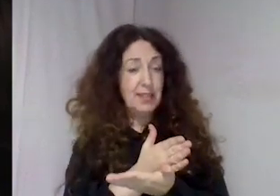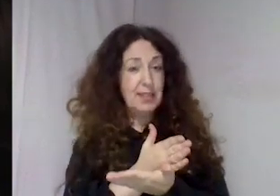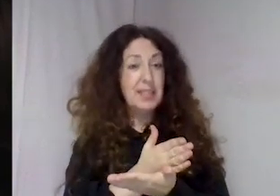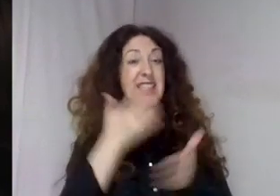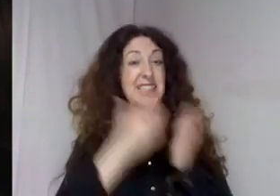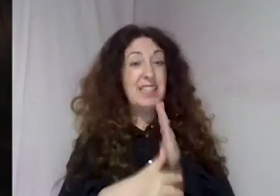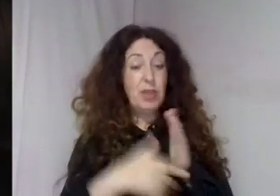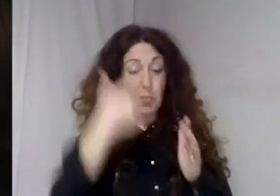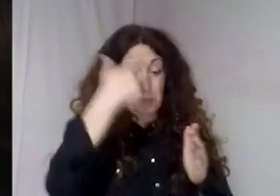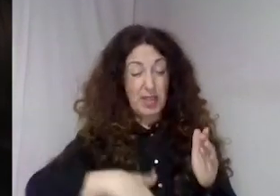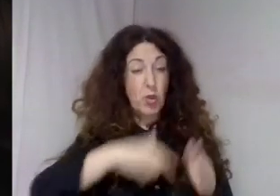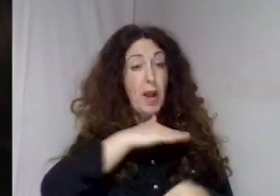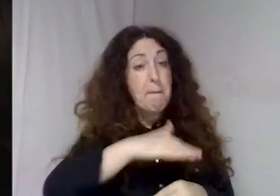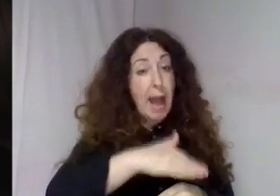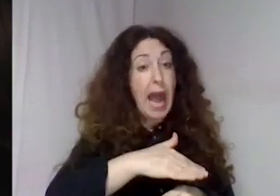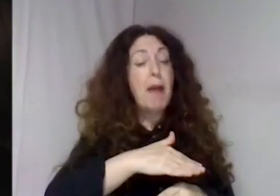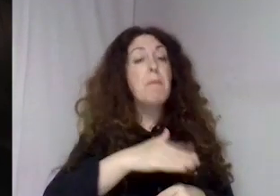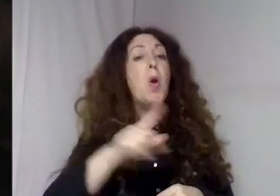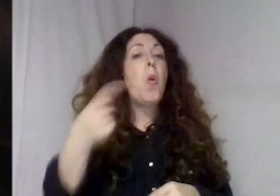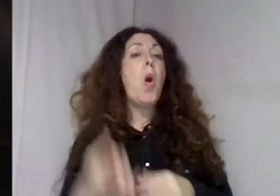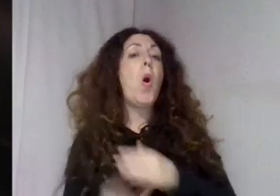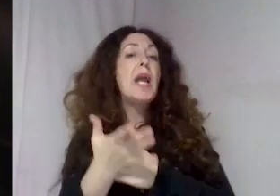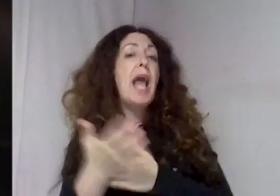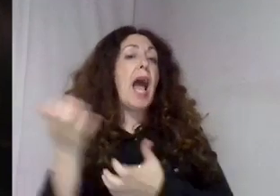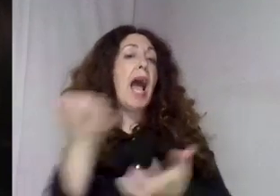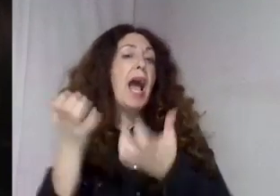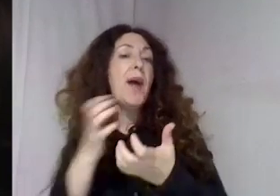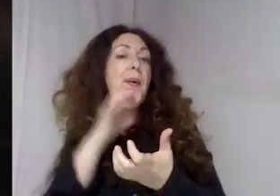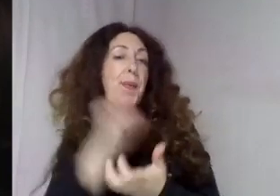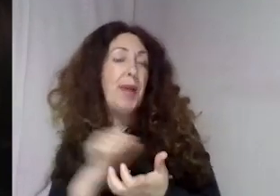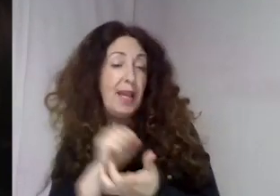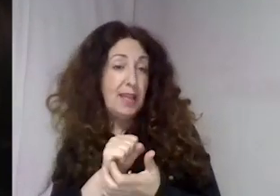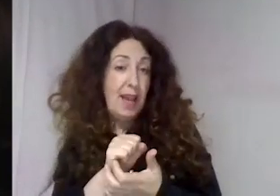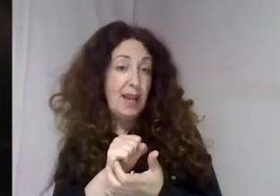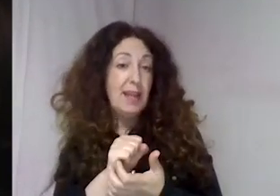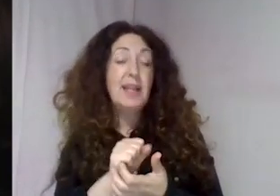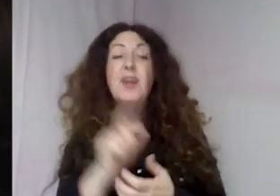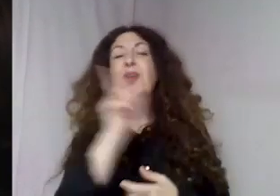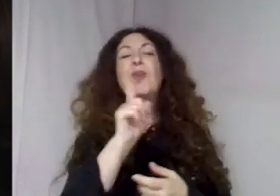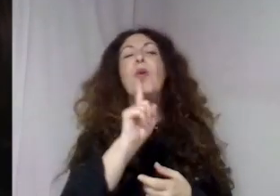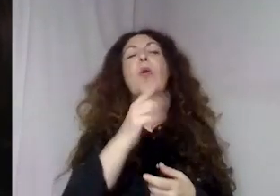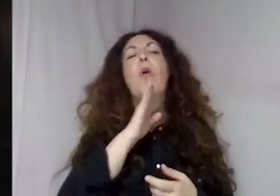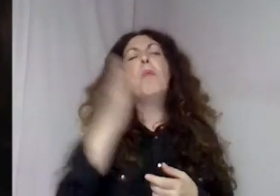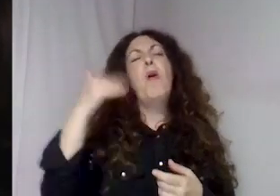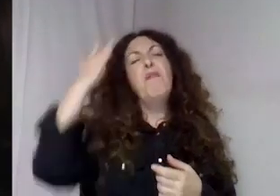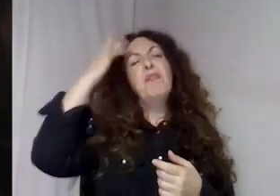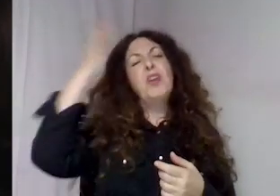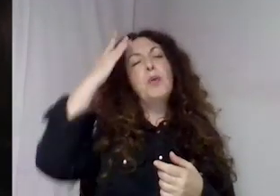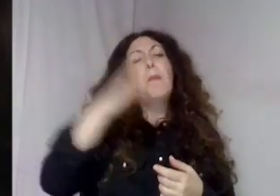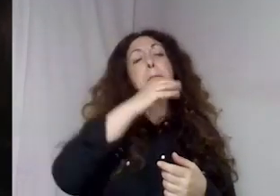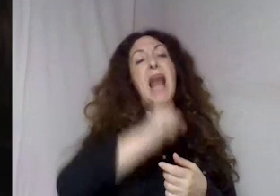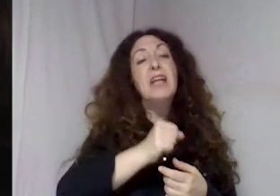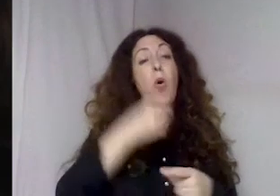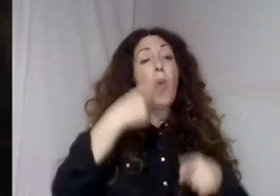monstruo en su comportamiento militar. Y yo creo que el planteamiento de este curso